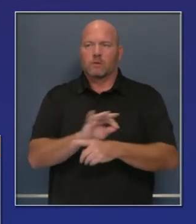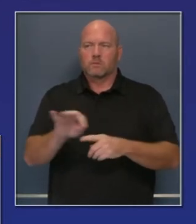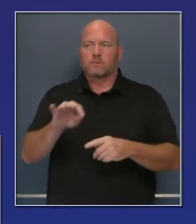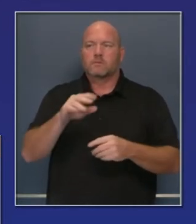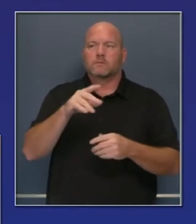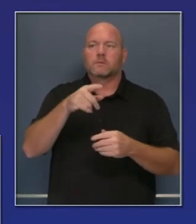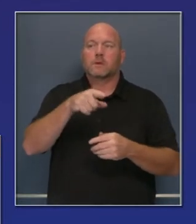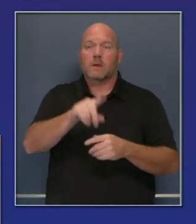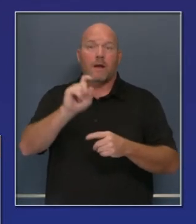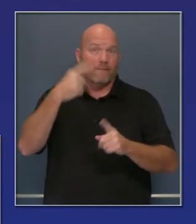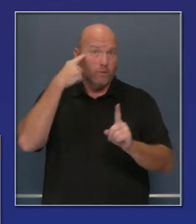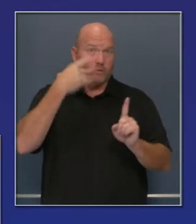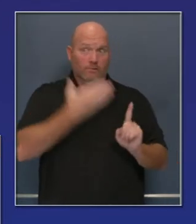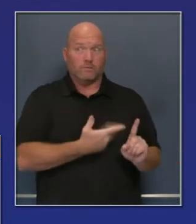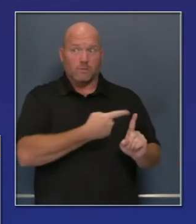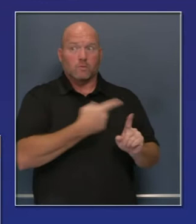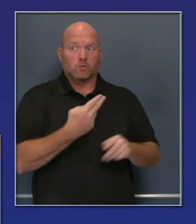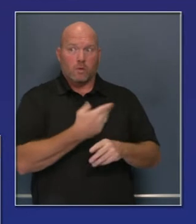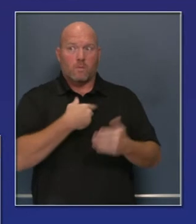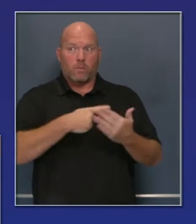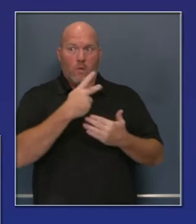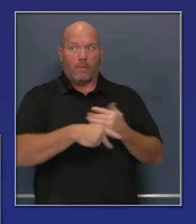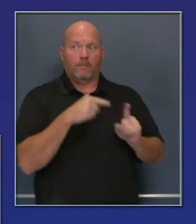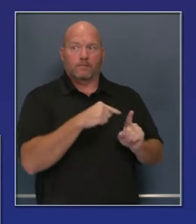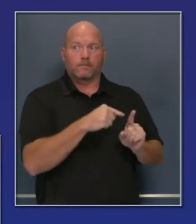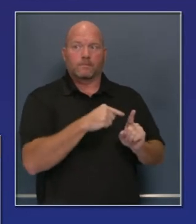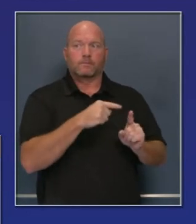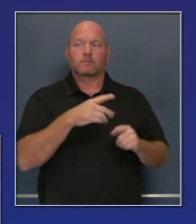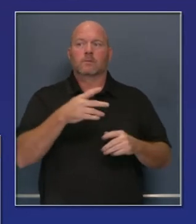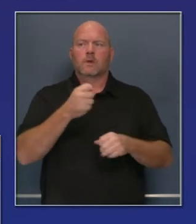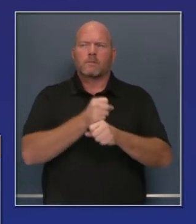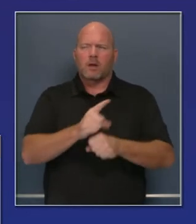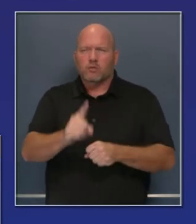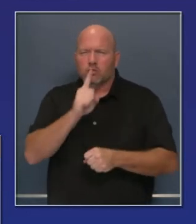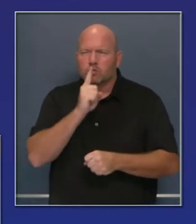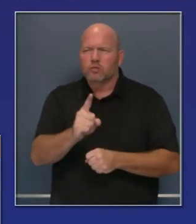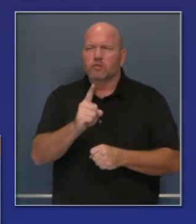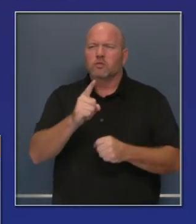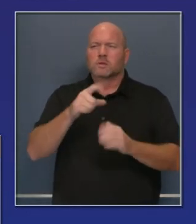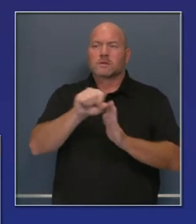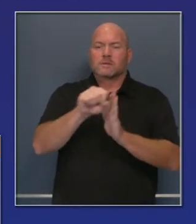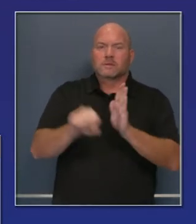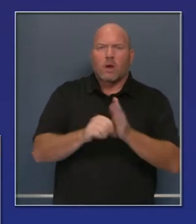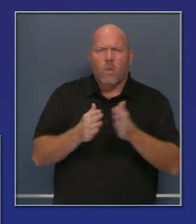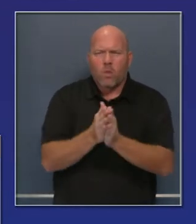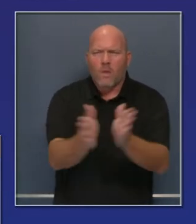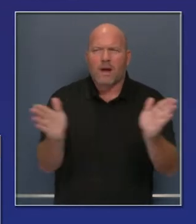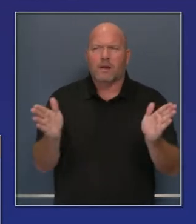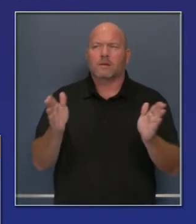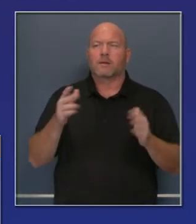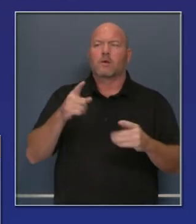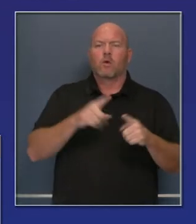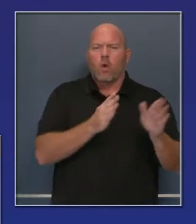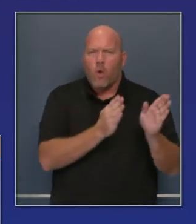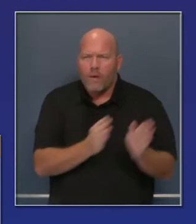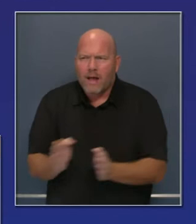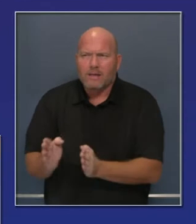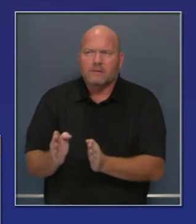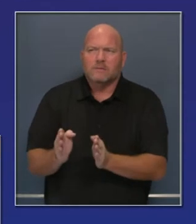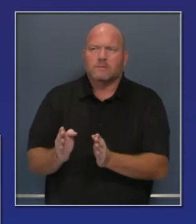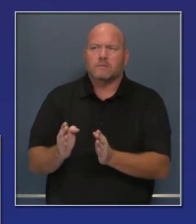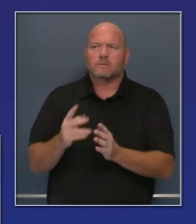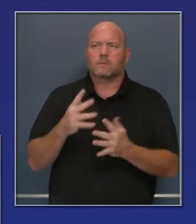el programa que el gobernador nos presionó que creáramos a lo ancho del estado para organizar la información de los